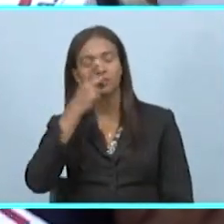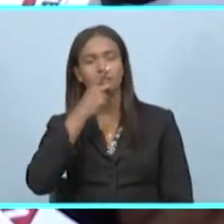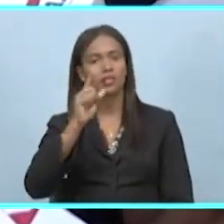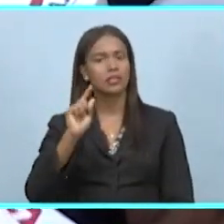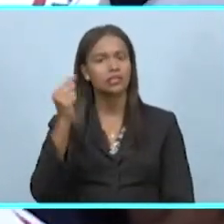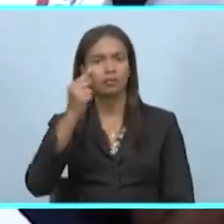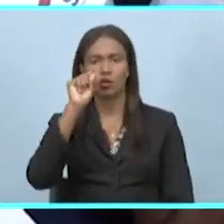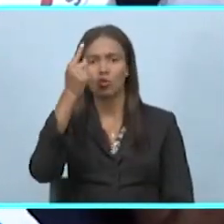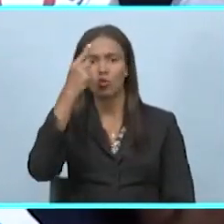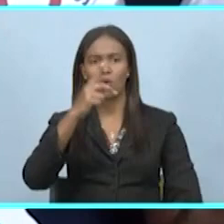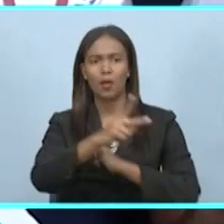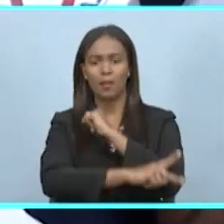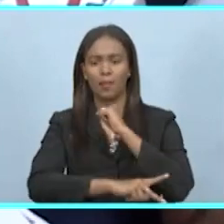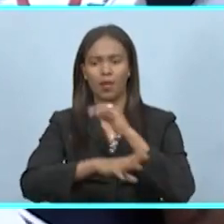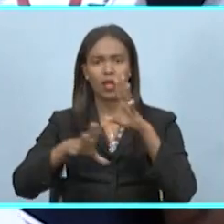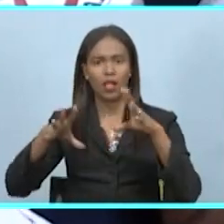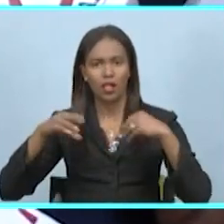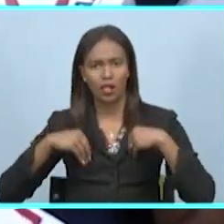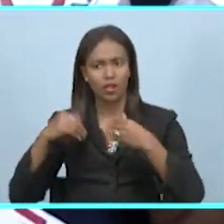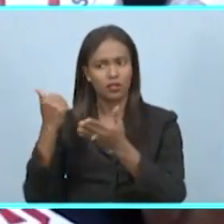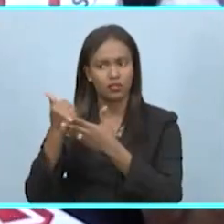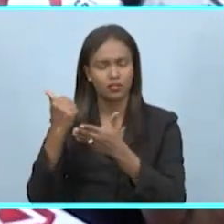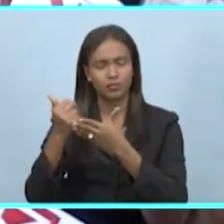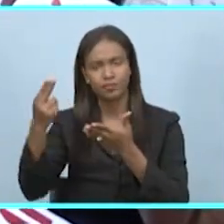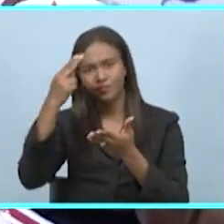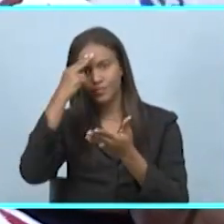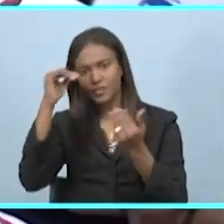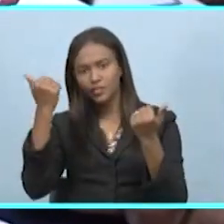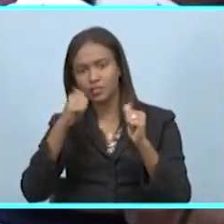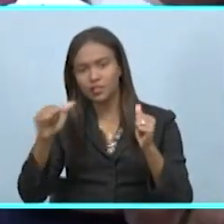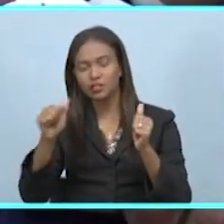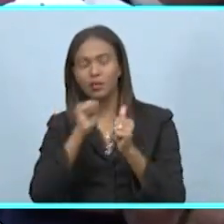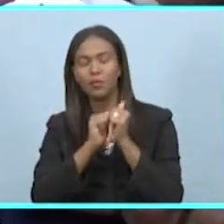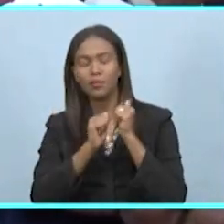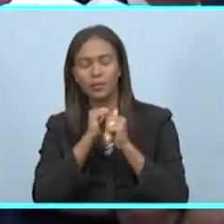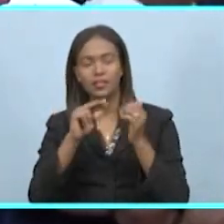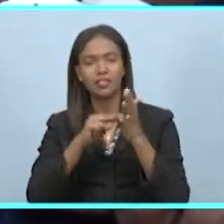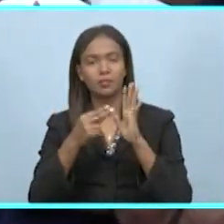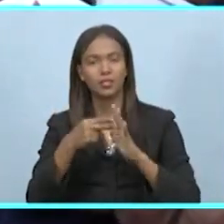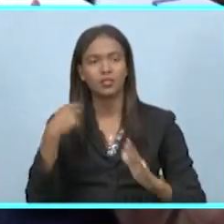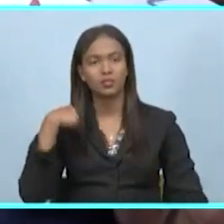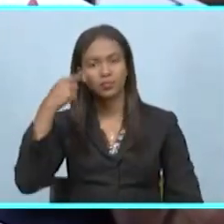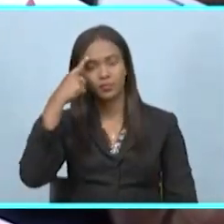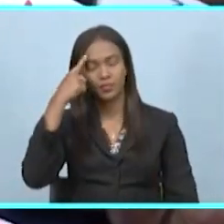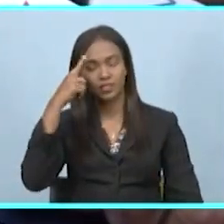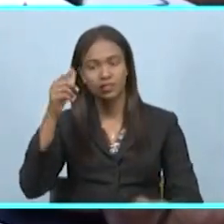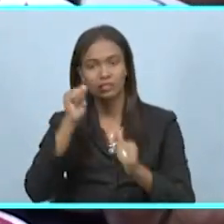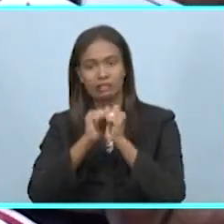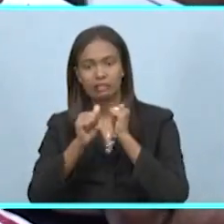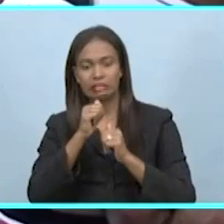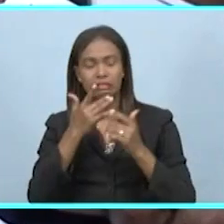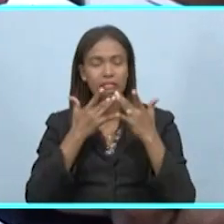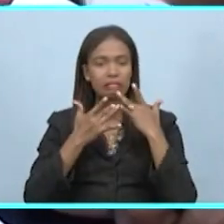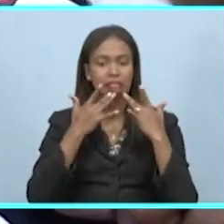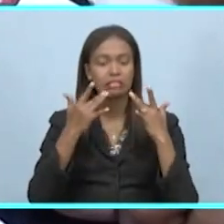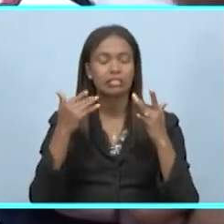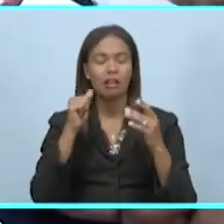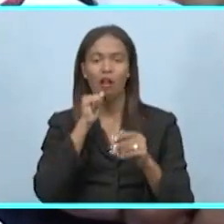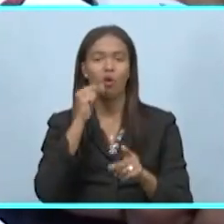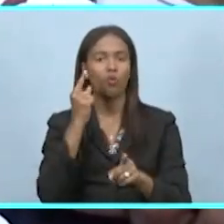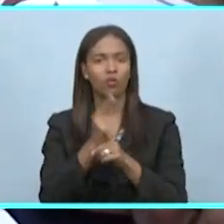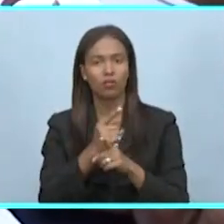acogido y ha ayudado a Haití en todas sus crisis. Entonces yo considero que estas críticas son muy